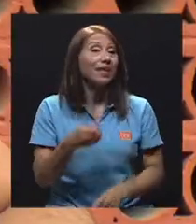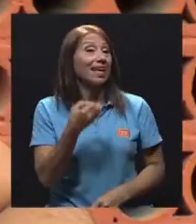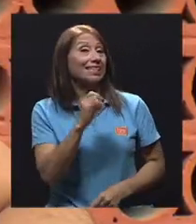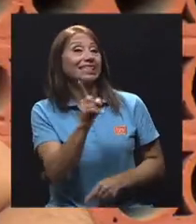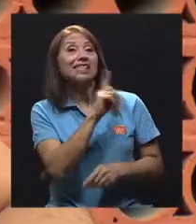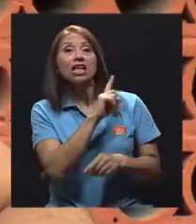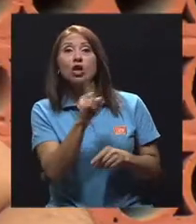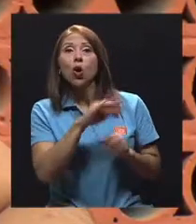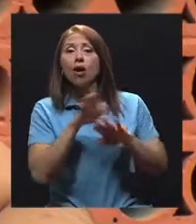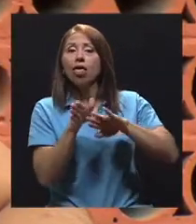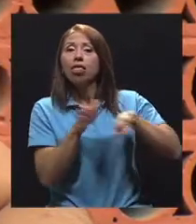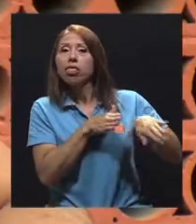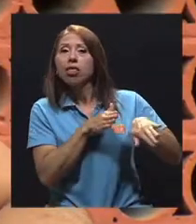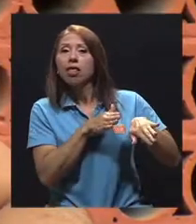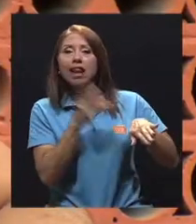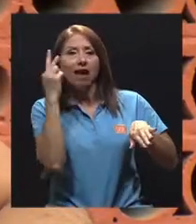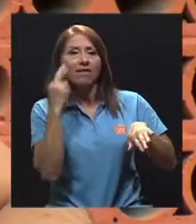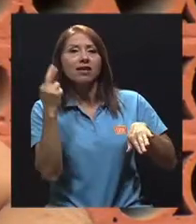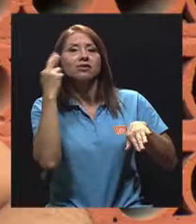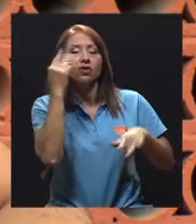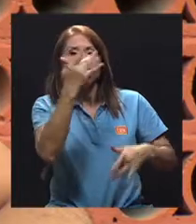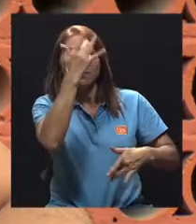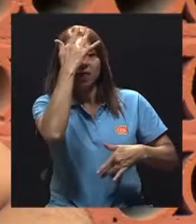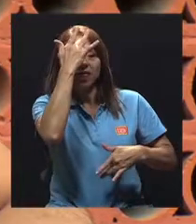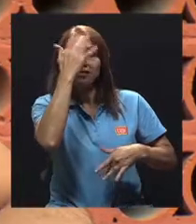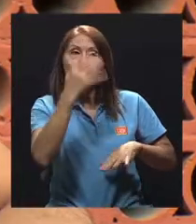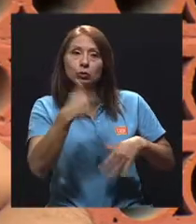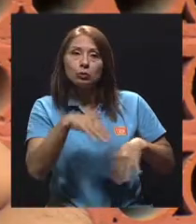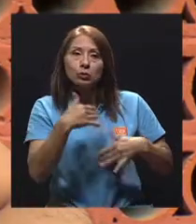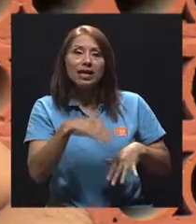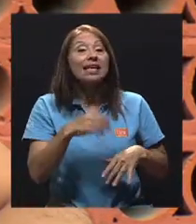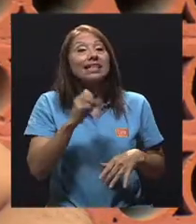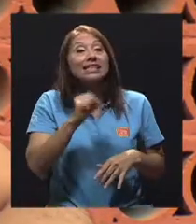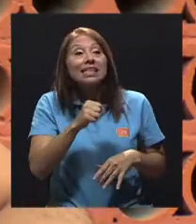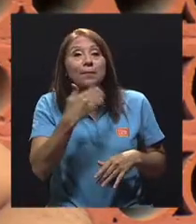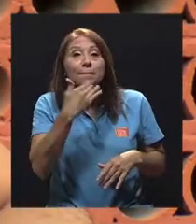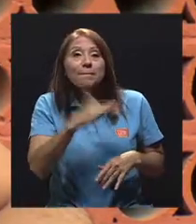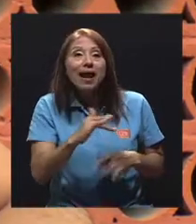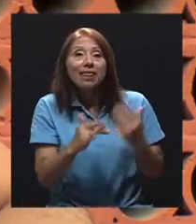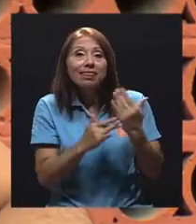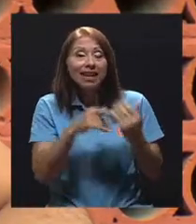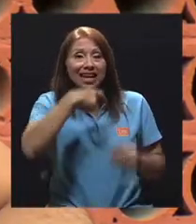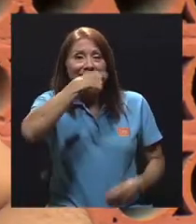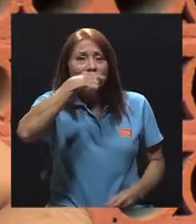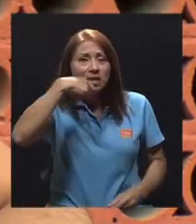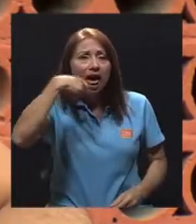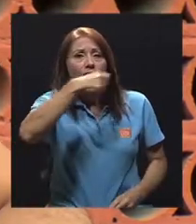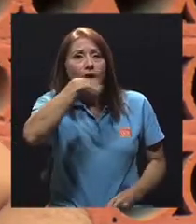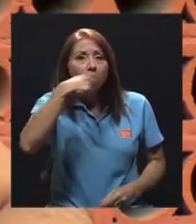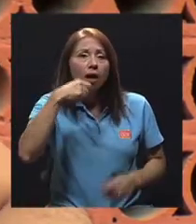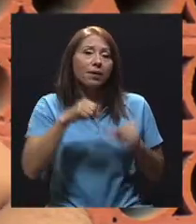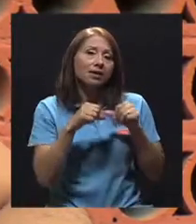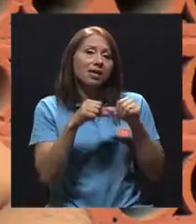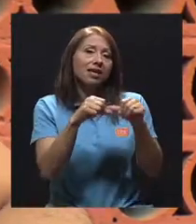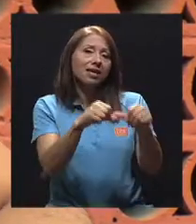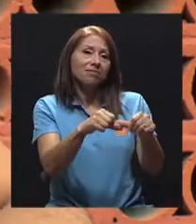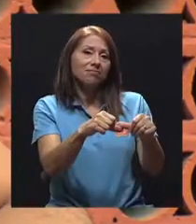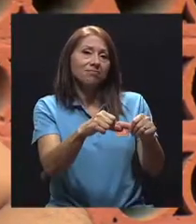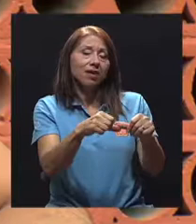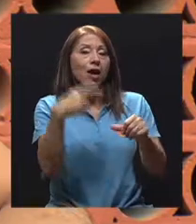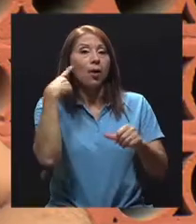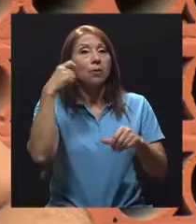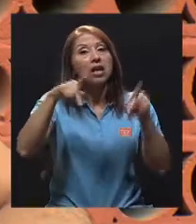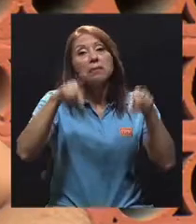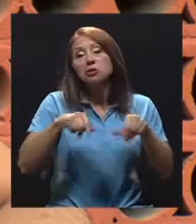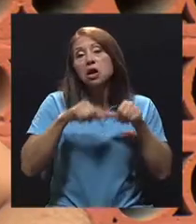que está causando la enfermedad, sí. Si la enfermedad se está causando por una mala técnica de cepillado, entonces va a seguir, porque el paciente lo que va a